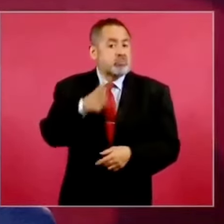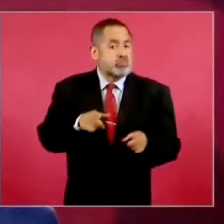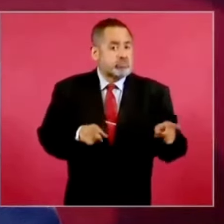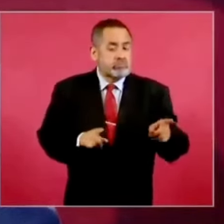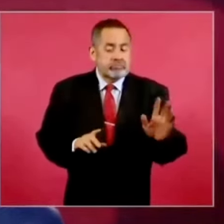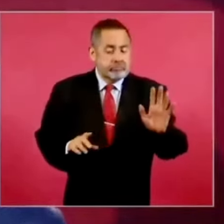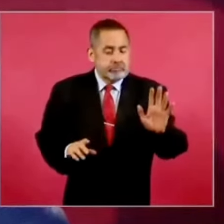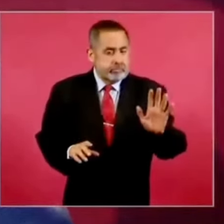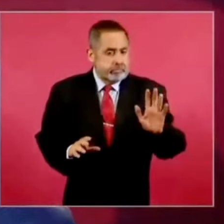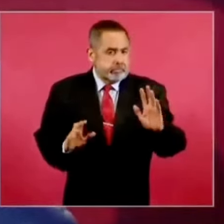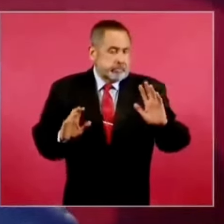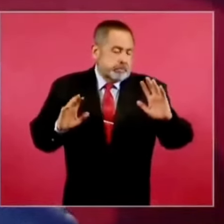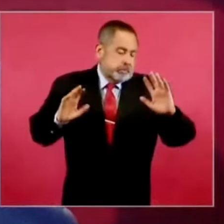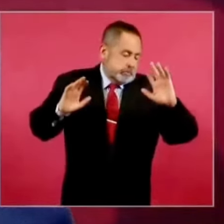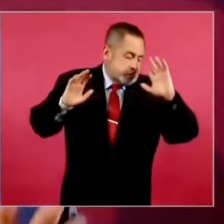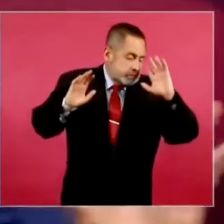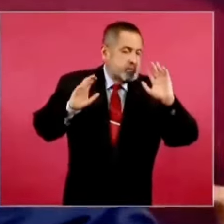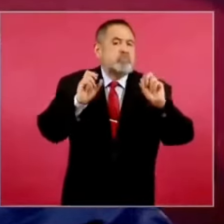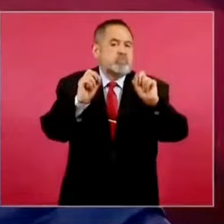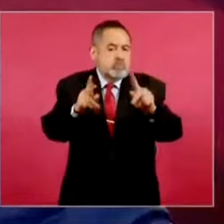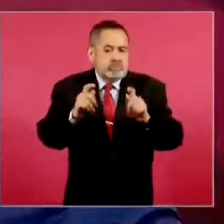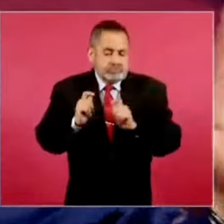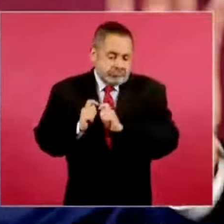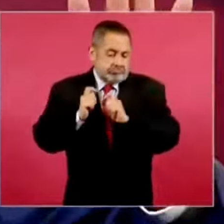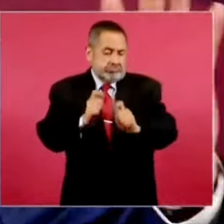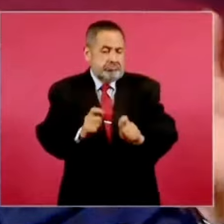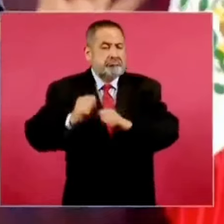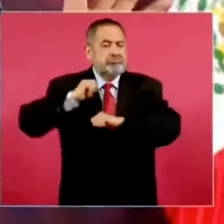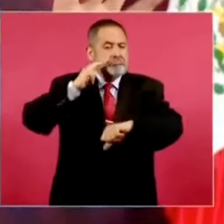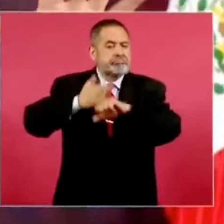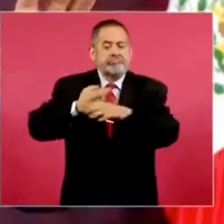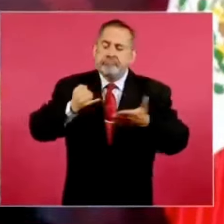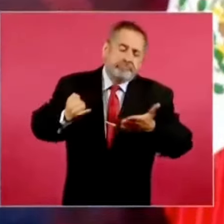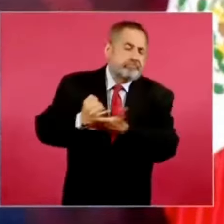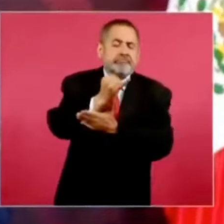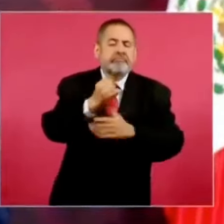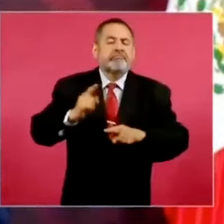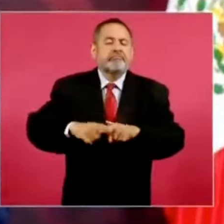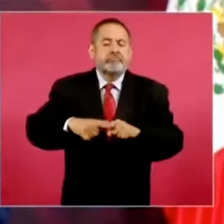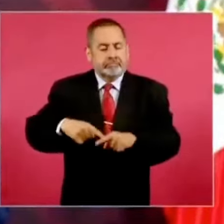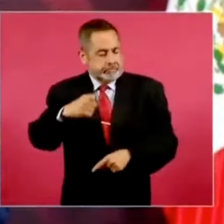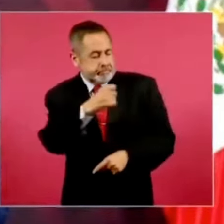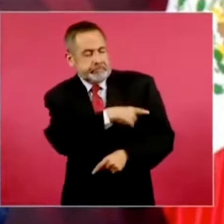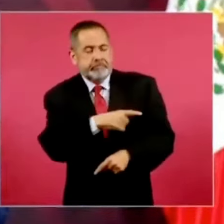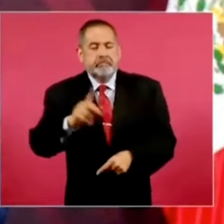¿a quién le corresponde resolver ahora? Pues al Poder Judicial.